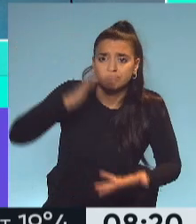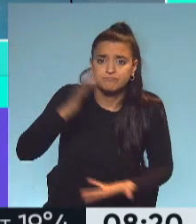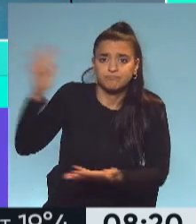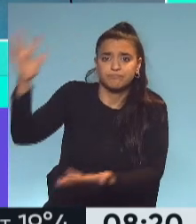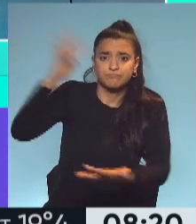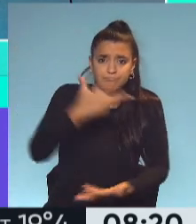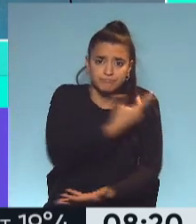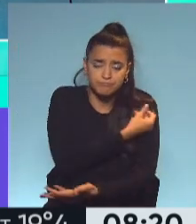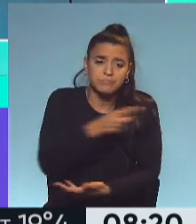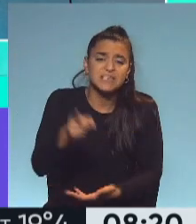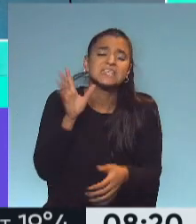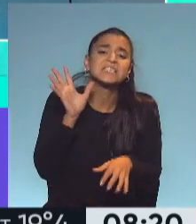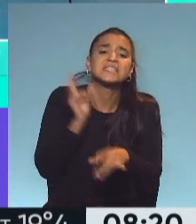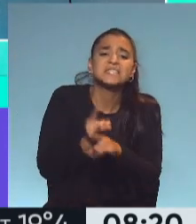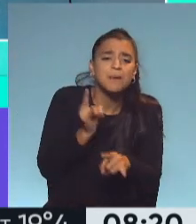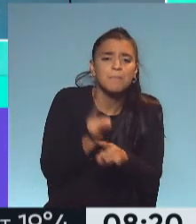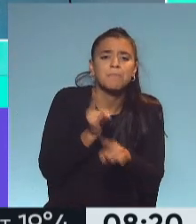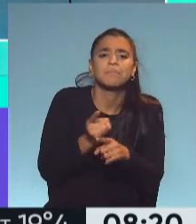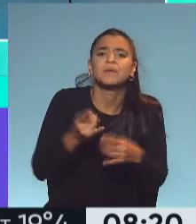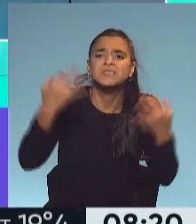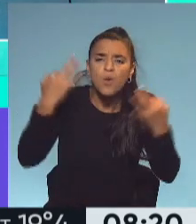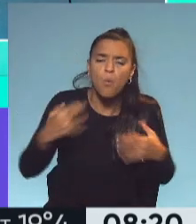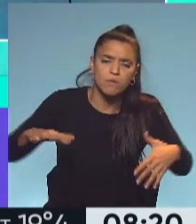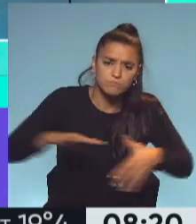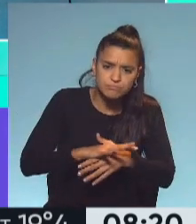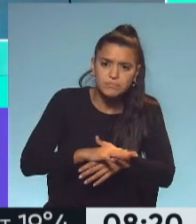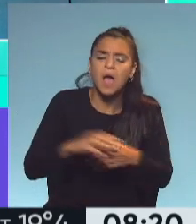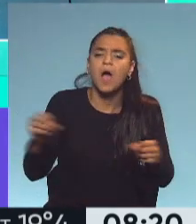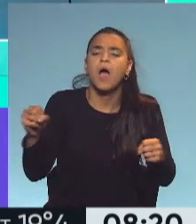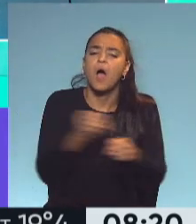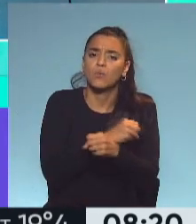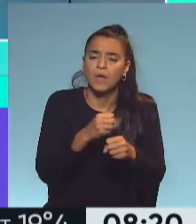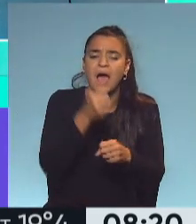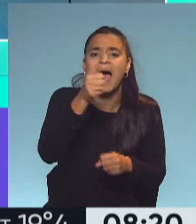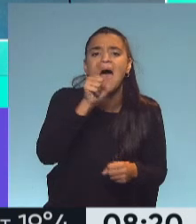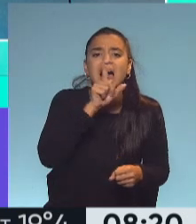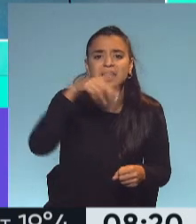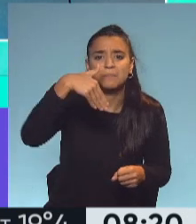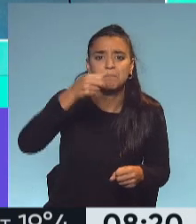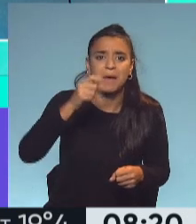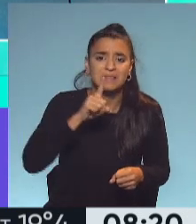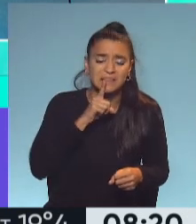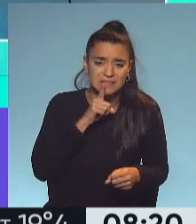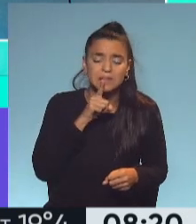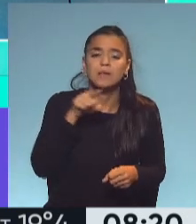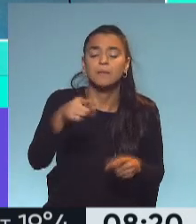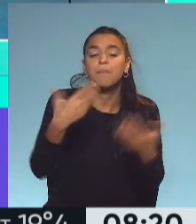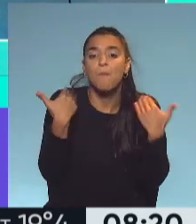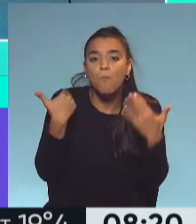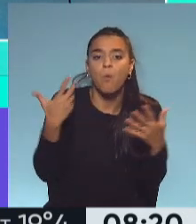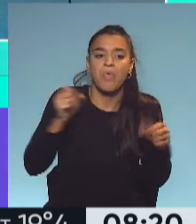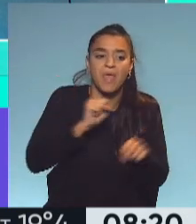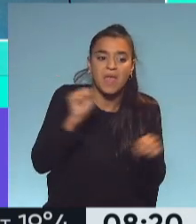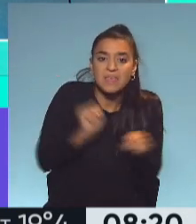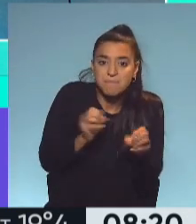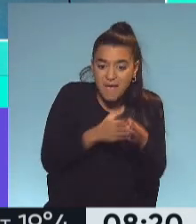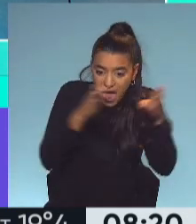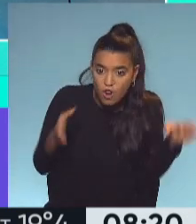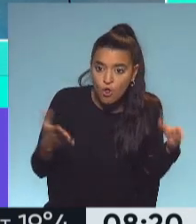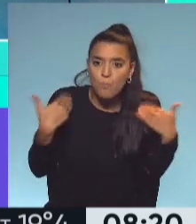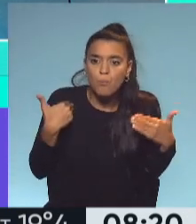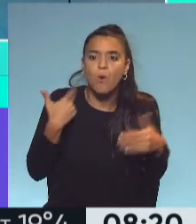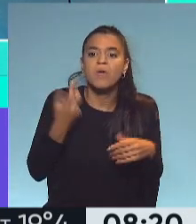que sean siempre seguras y eficaces y estén autorizadas por la ANMAT para poder encarar el invierno y dar respuesta a